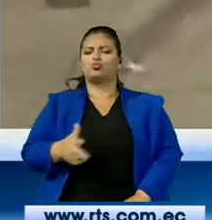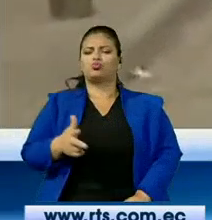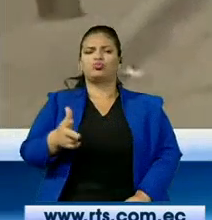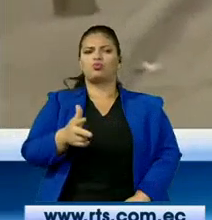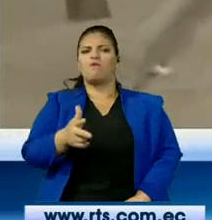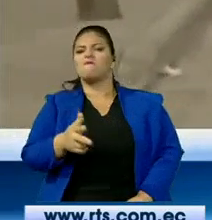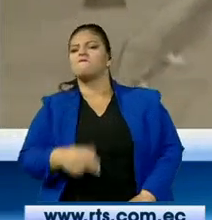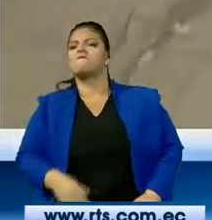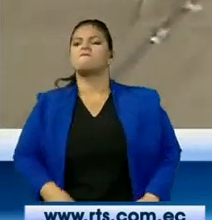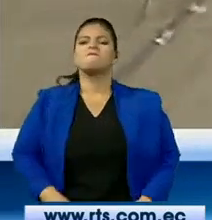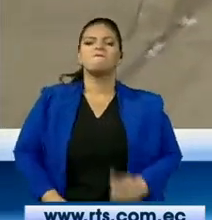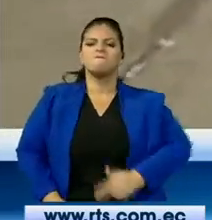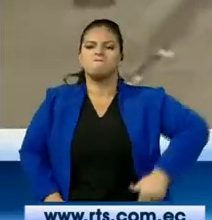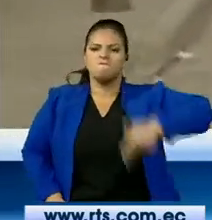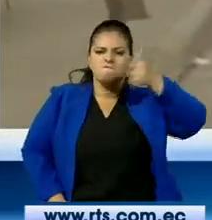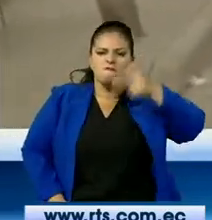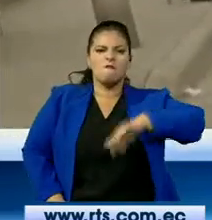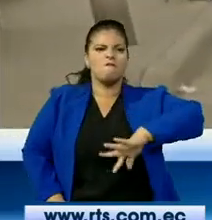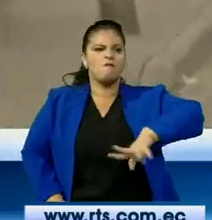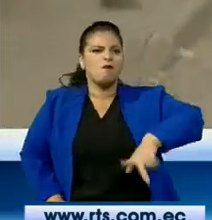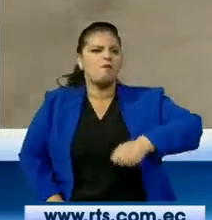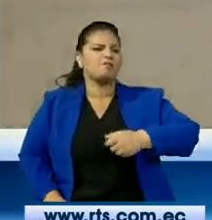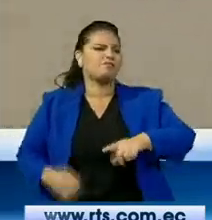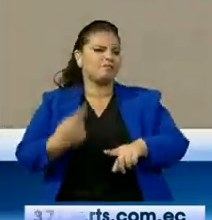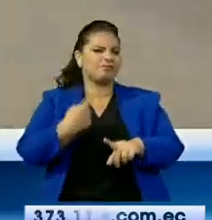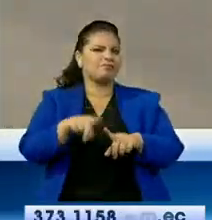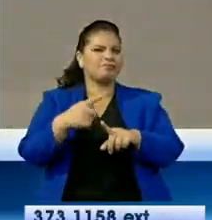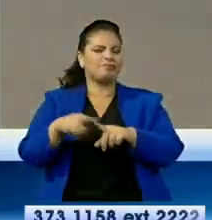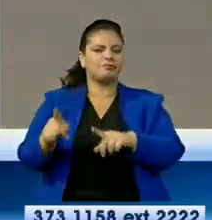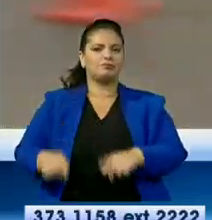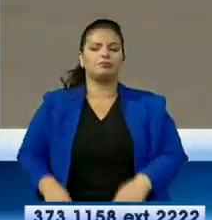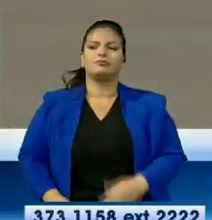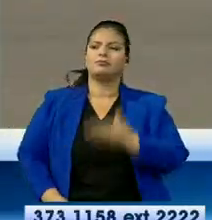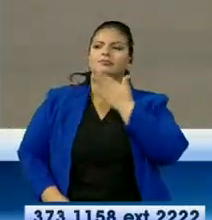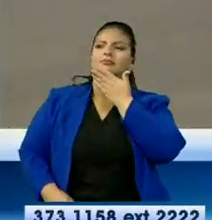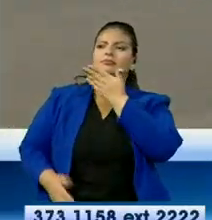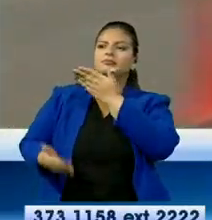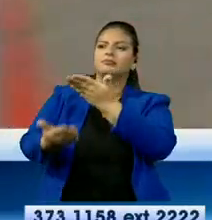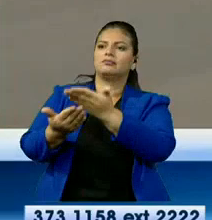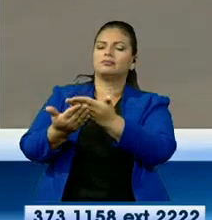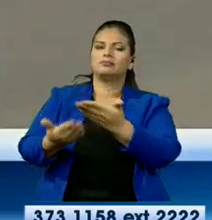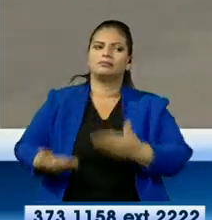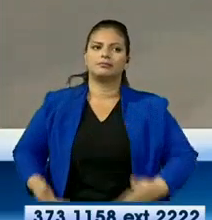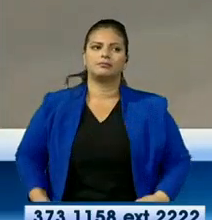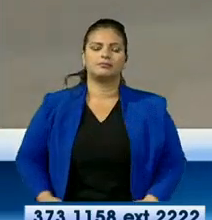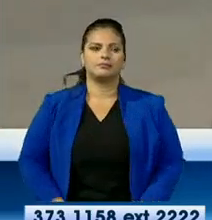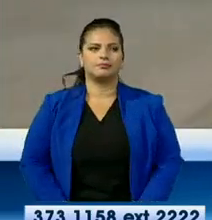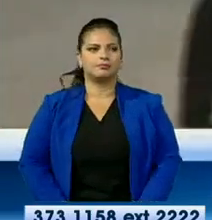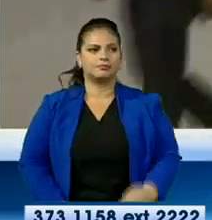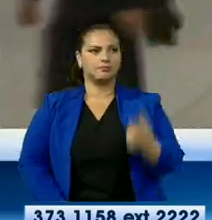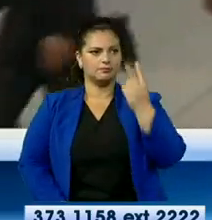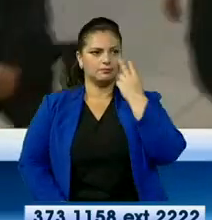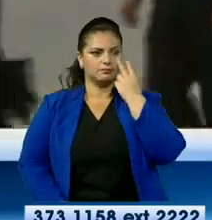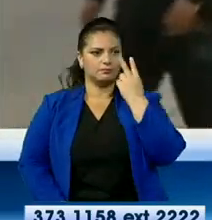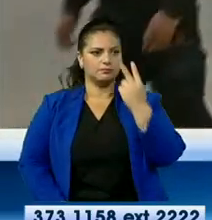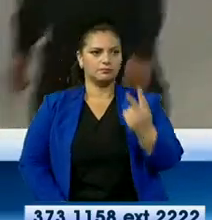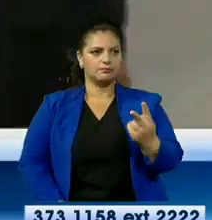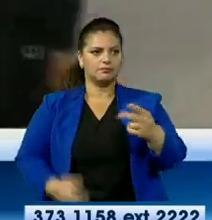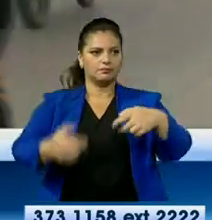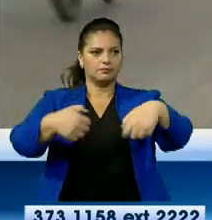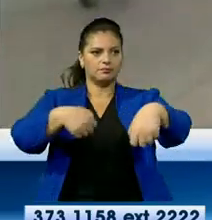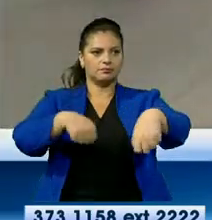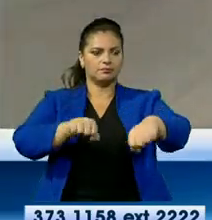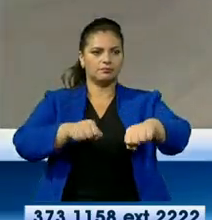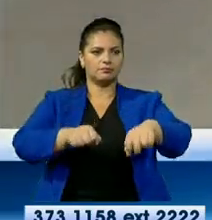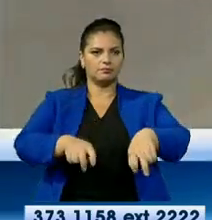Como podemos apreciar, aquí constatamos uno de los vehículos que se encuentra ya retenido